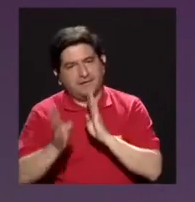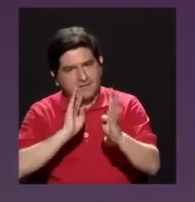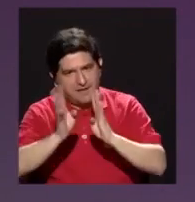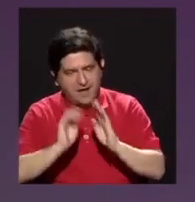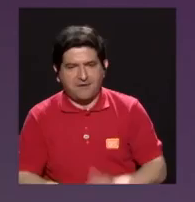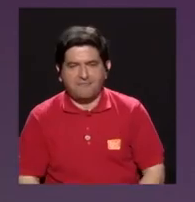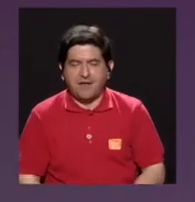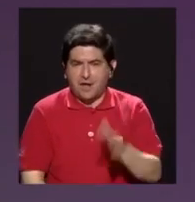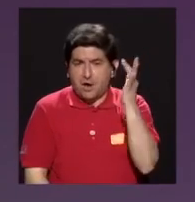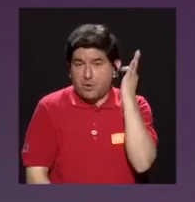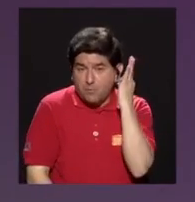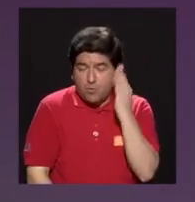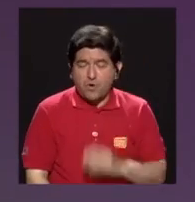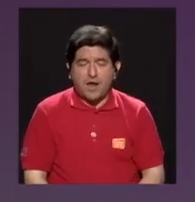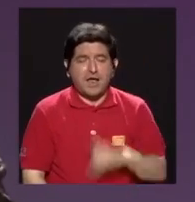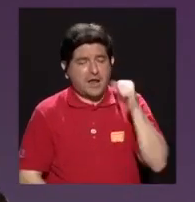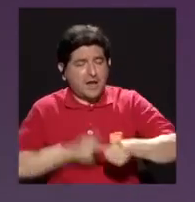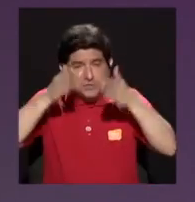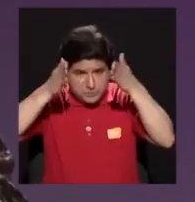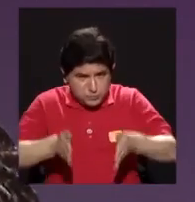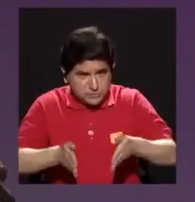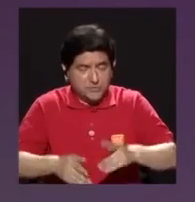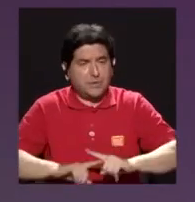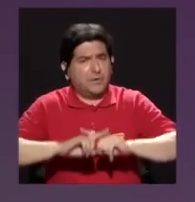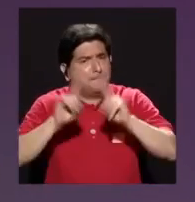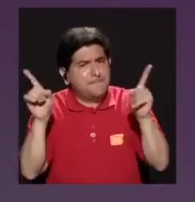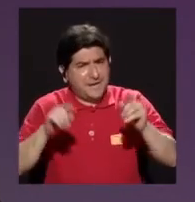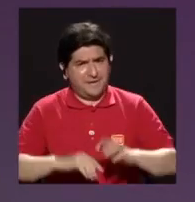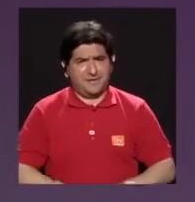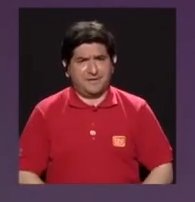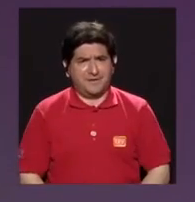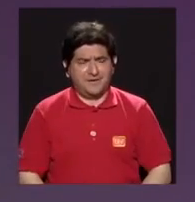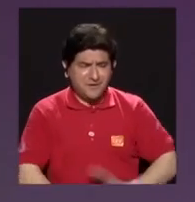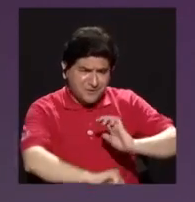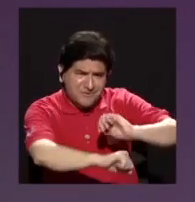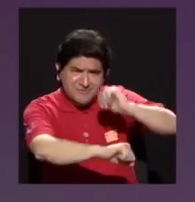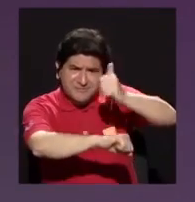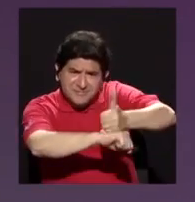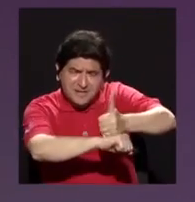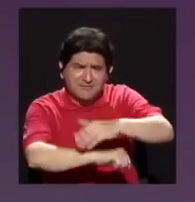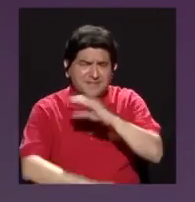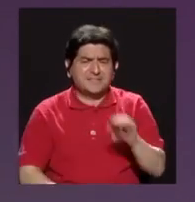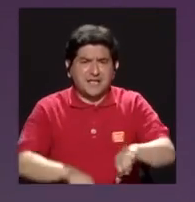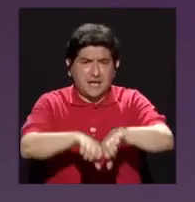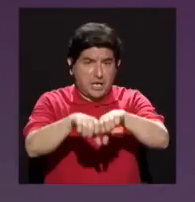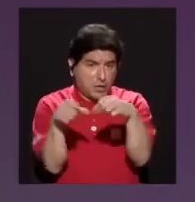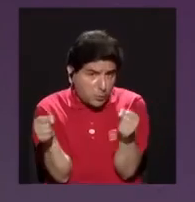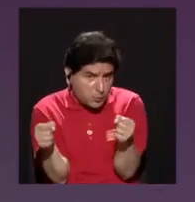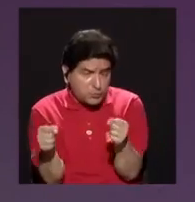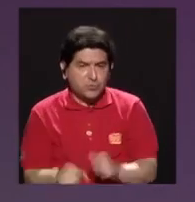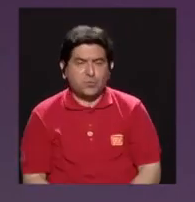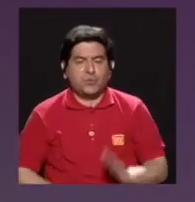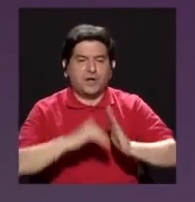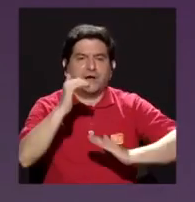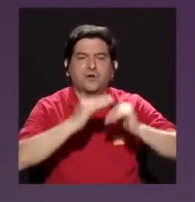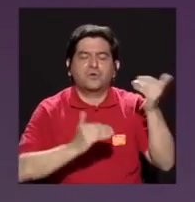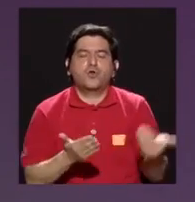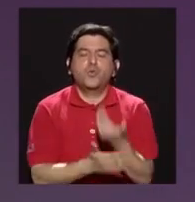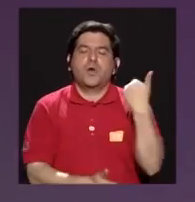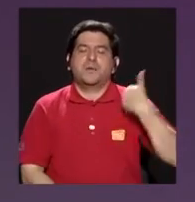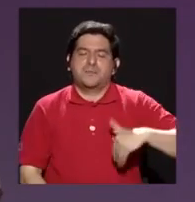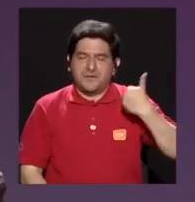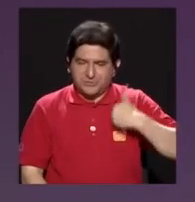de las mujeres que somos feministas pero realmente en la creación y la ruptura está en la construcción de las nuevas